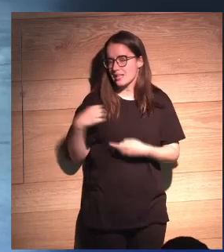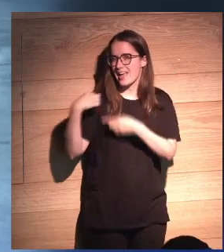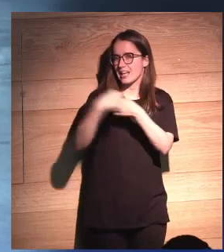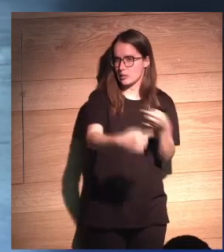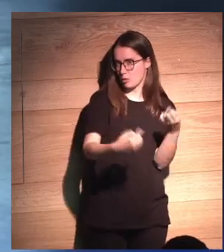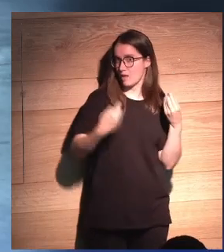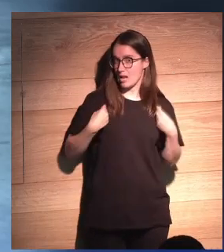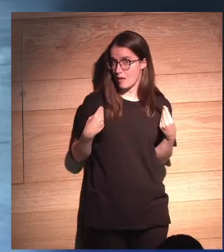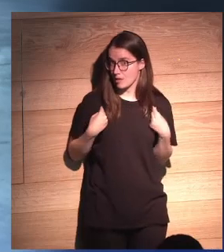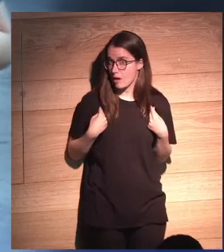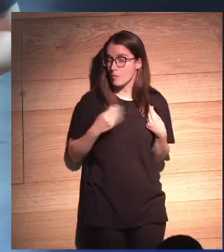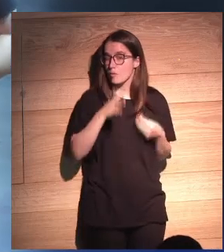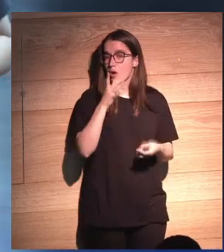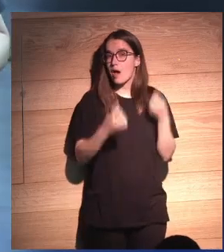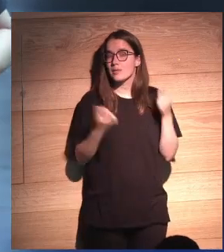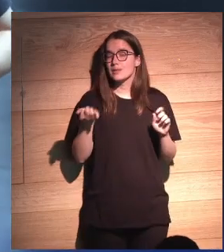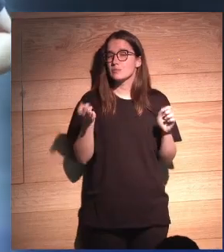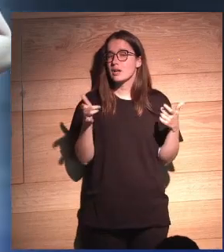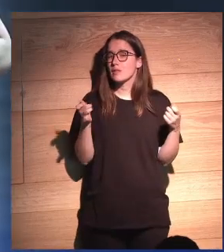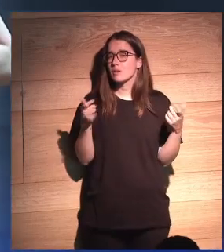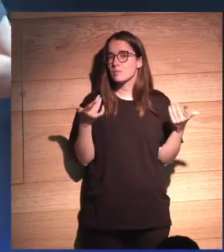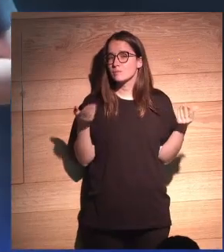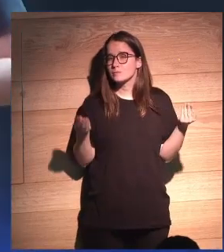Generacional y vital. Porque a veces parece que